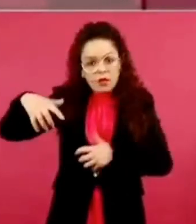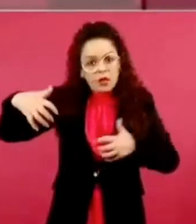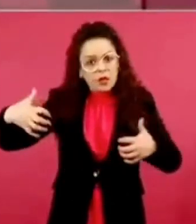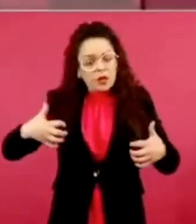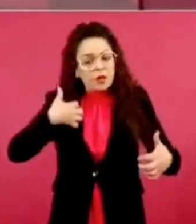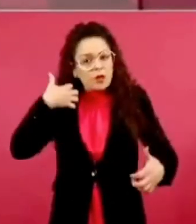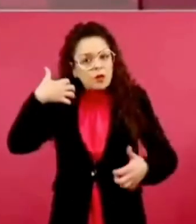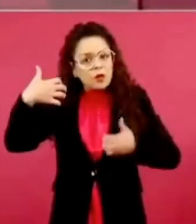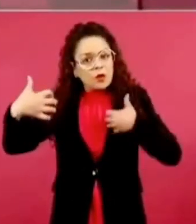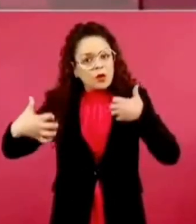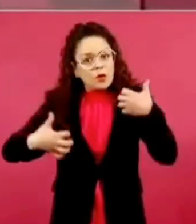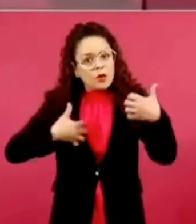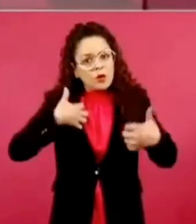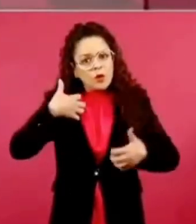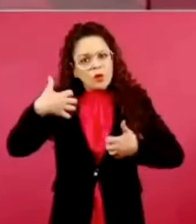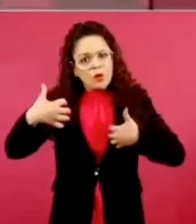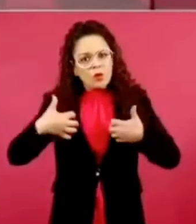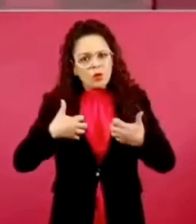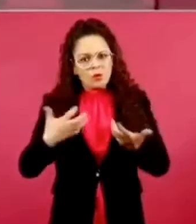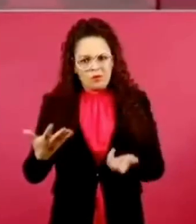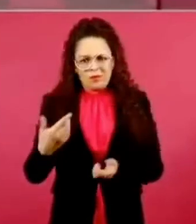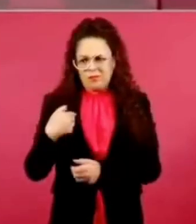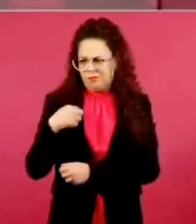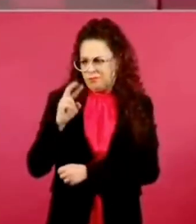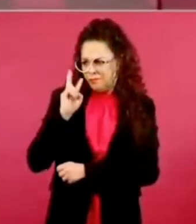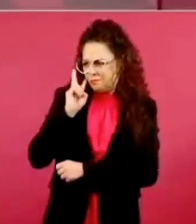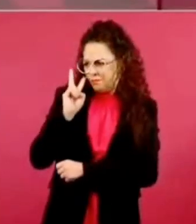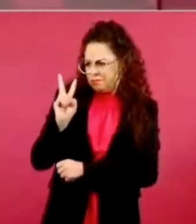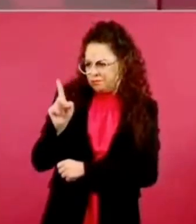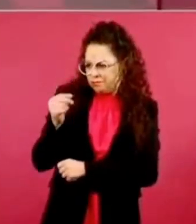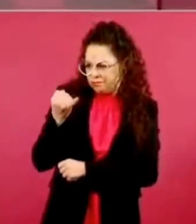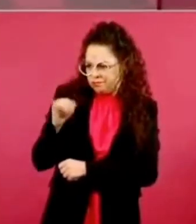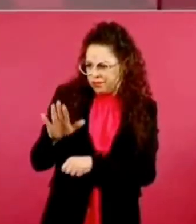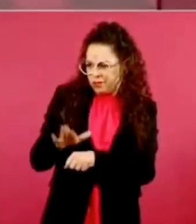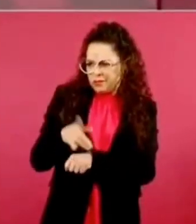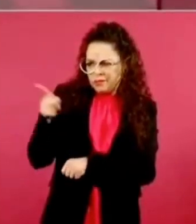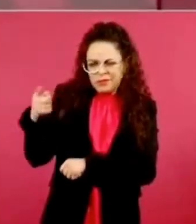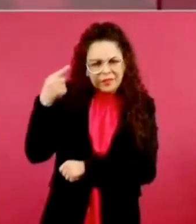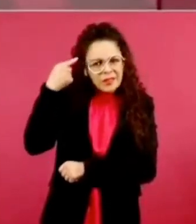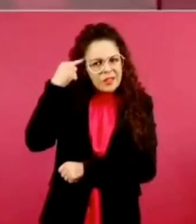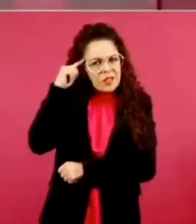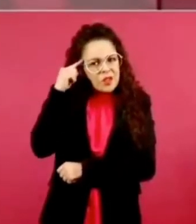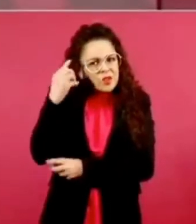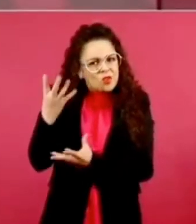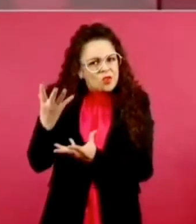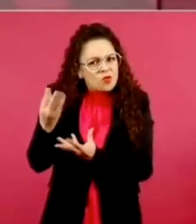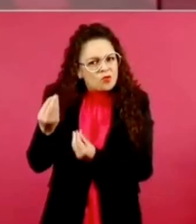Y yo decía, ¿por qué tanta